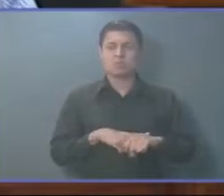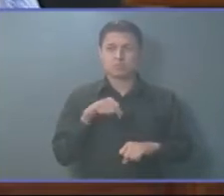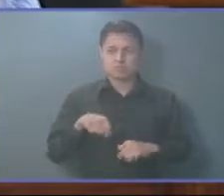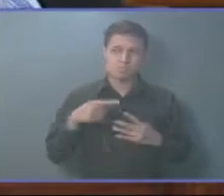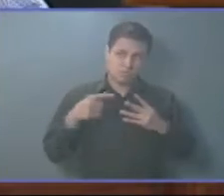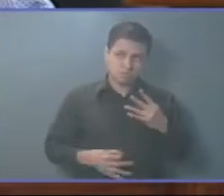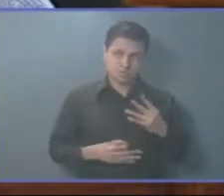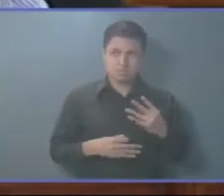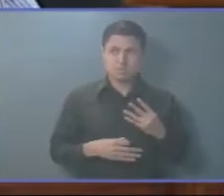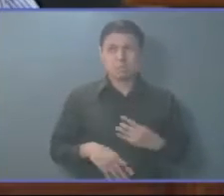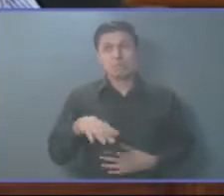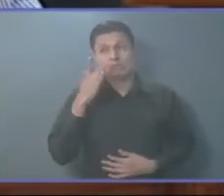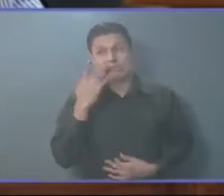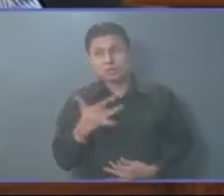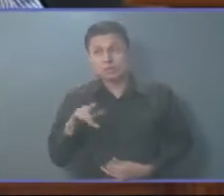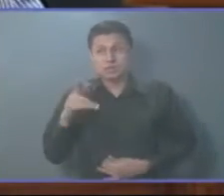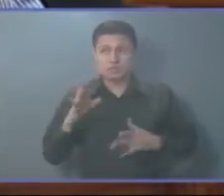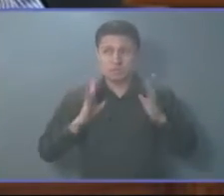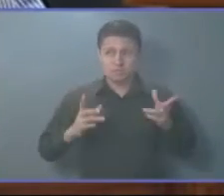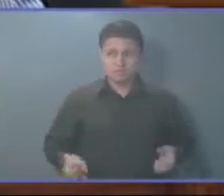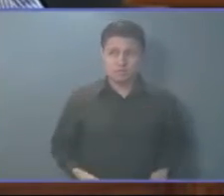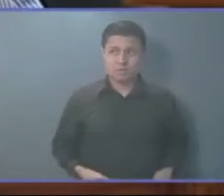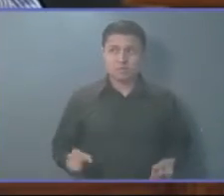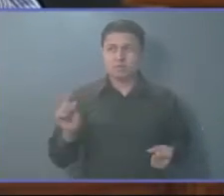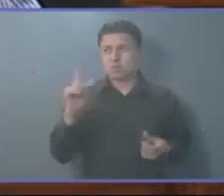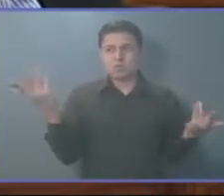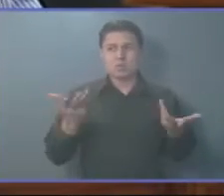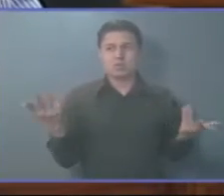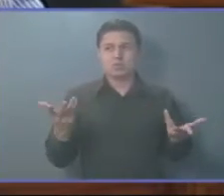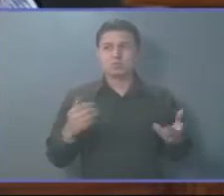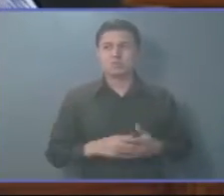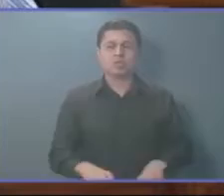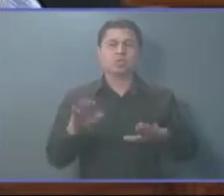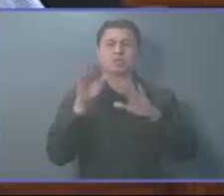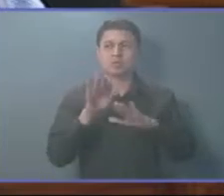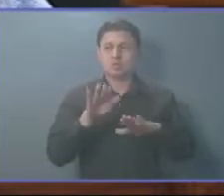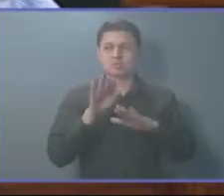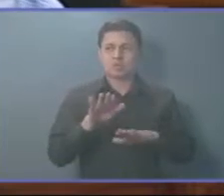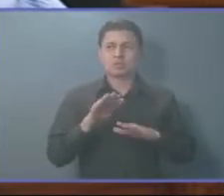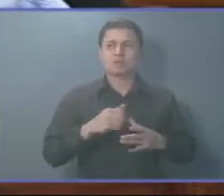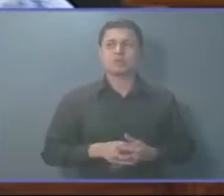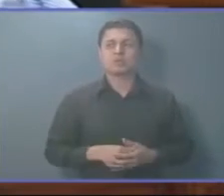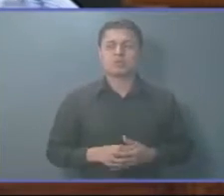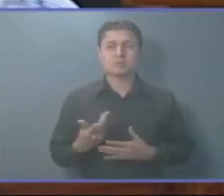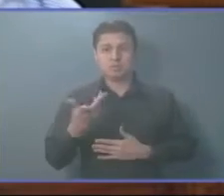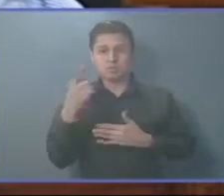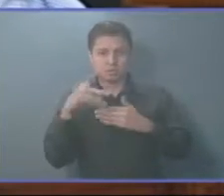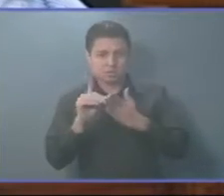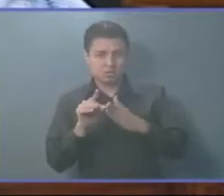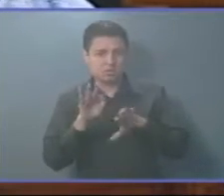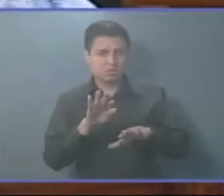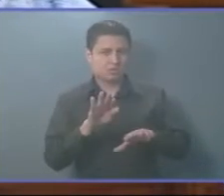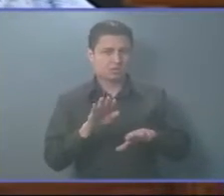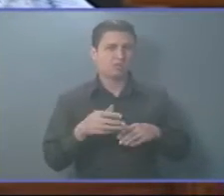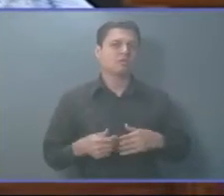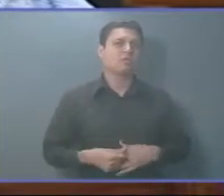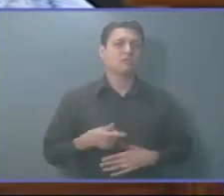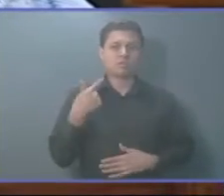ley que desgraciadamente el gobierno no hizo. Muchas gracias, colegas